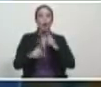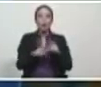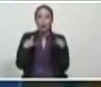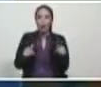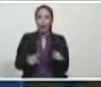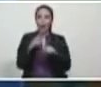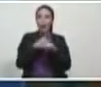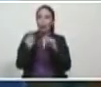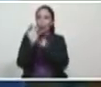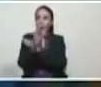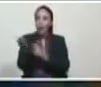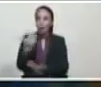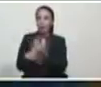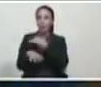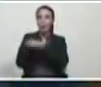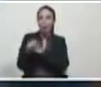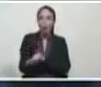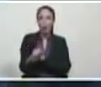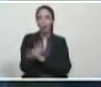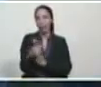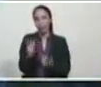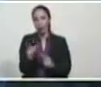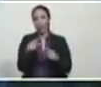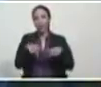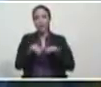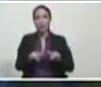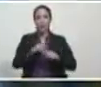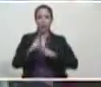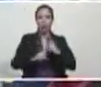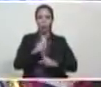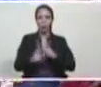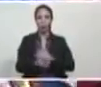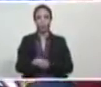Y así también es otro eje transversal